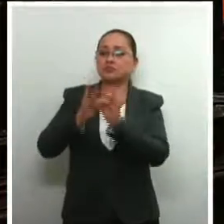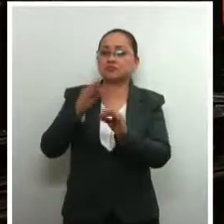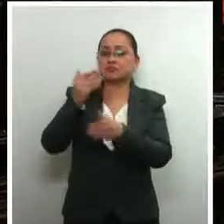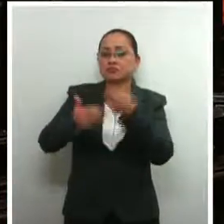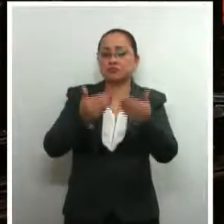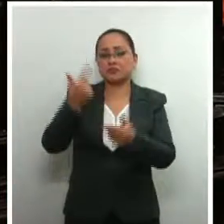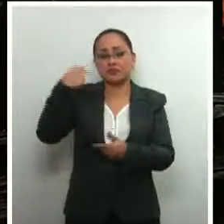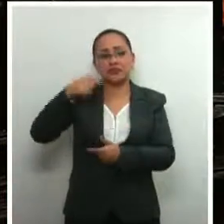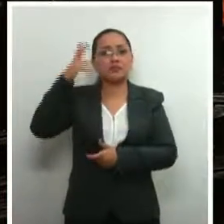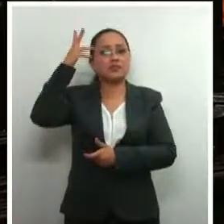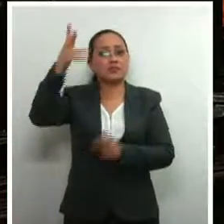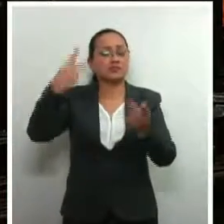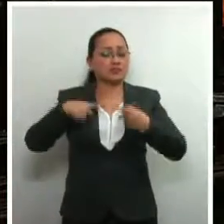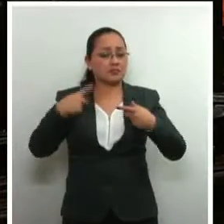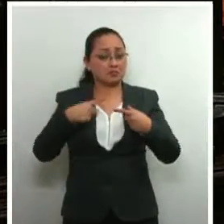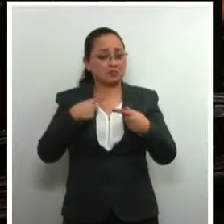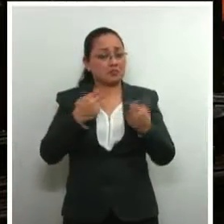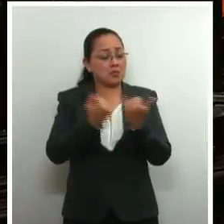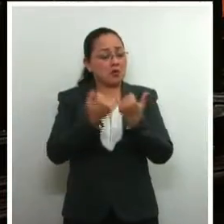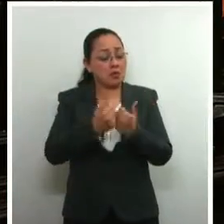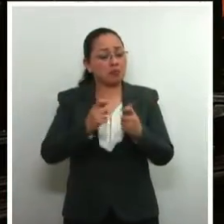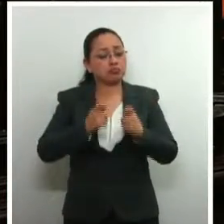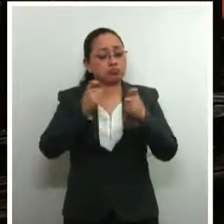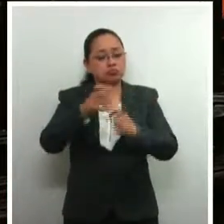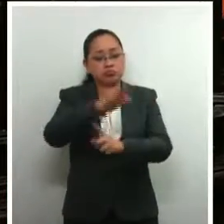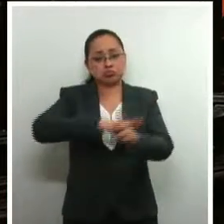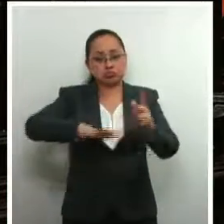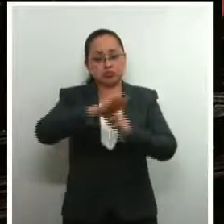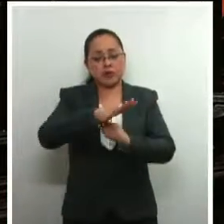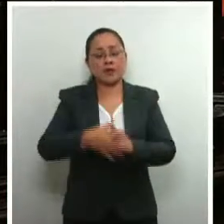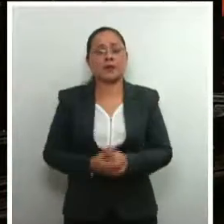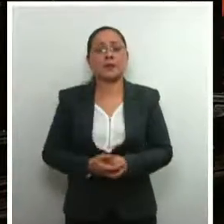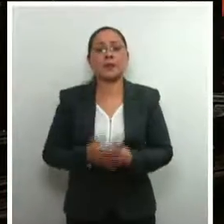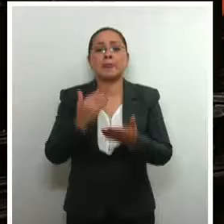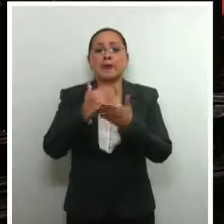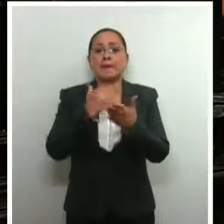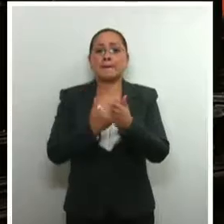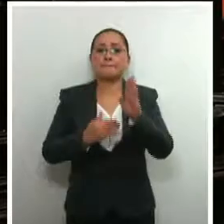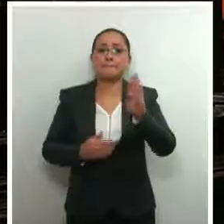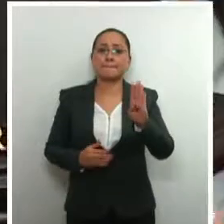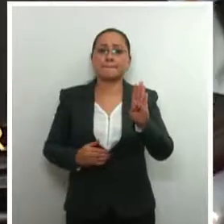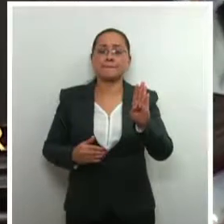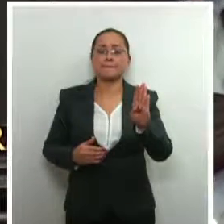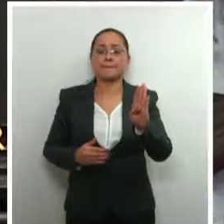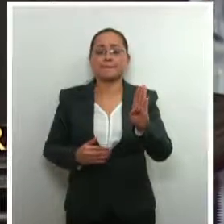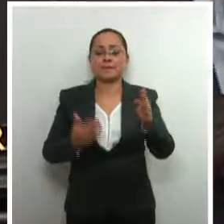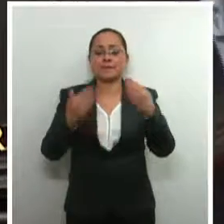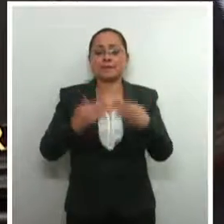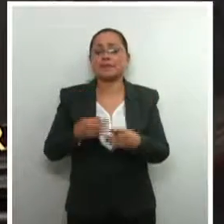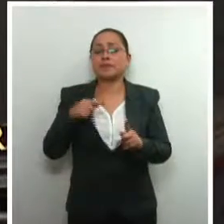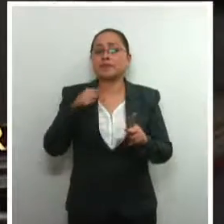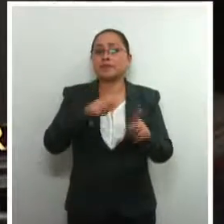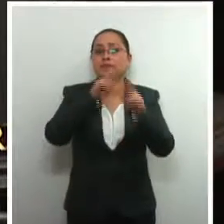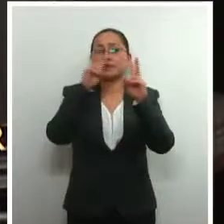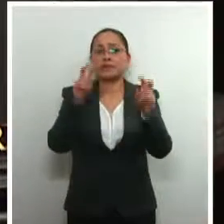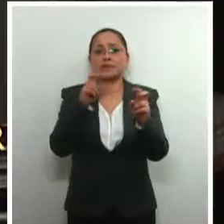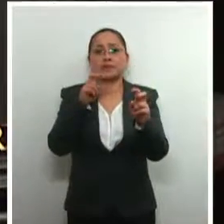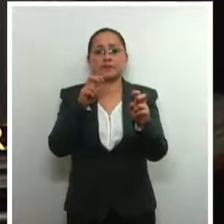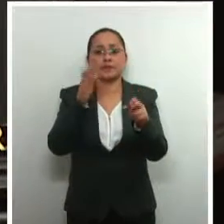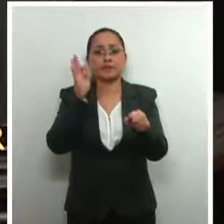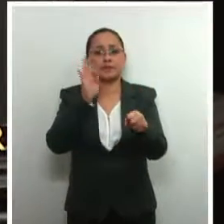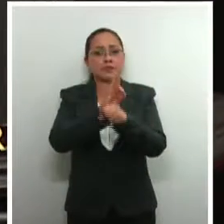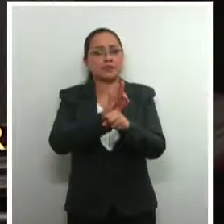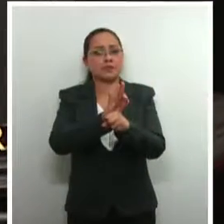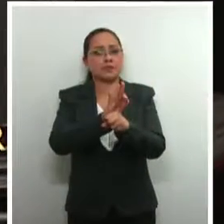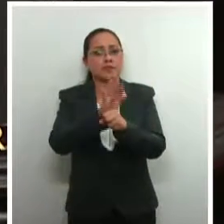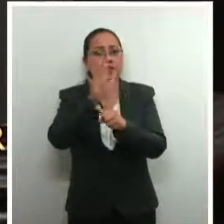para las futuras generaciones. En el apartado B se aborda el tema de la